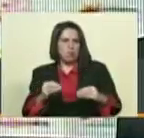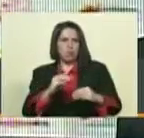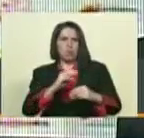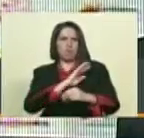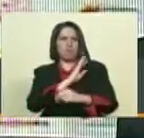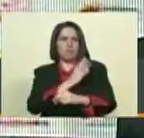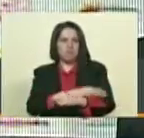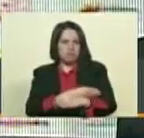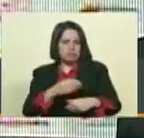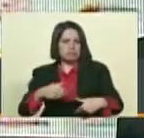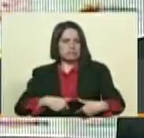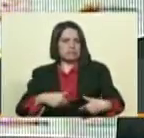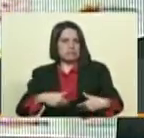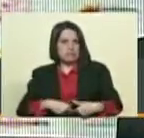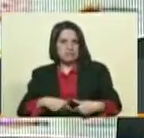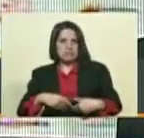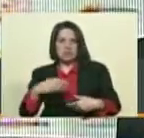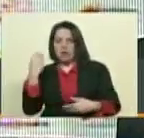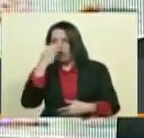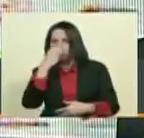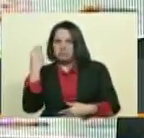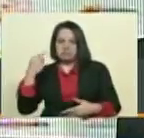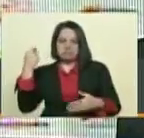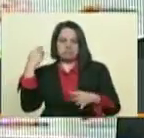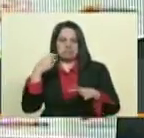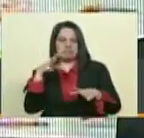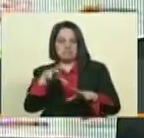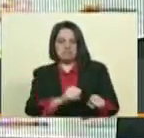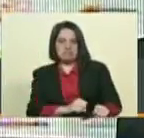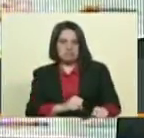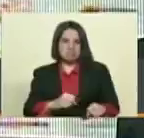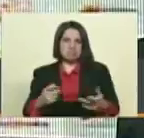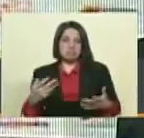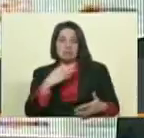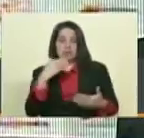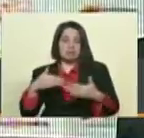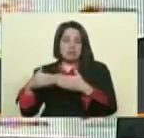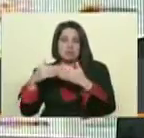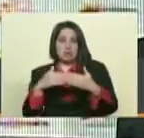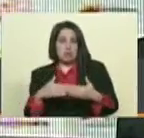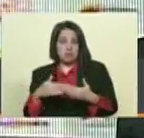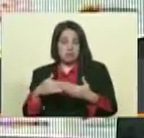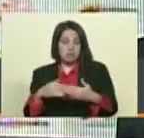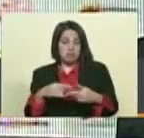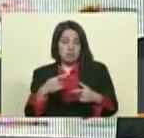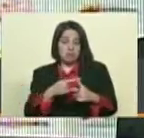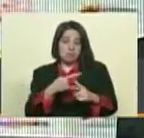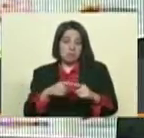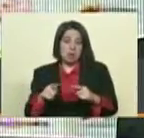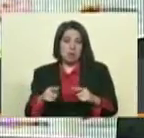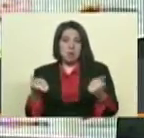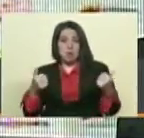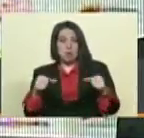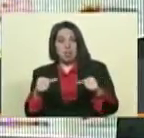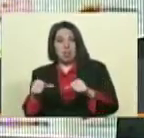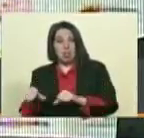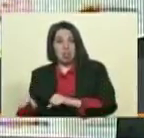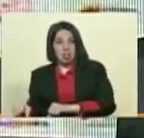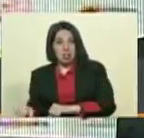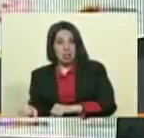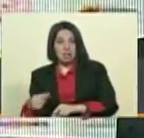las ofertas del capitalismo, todas han fracasado, y cómo todas